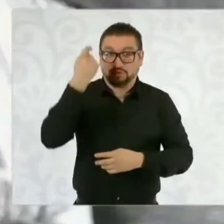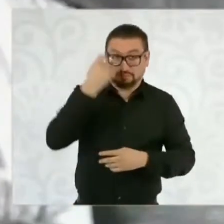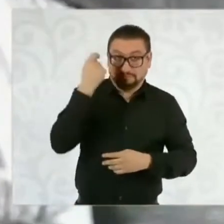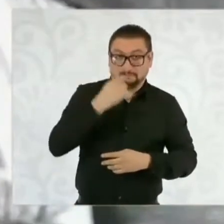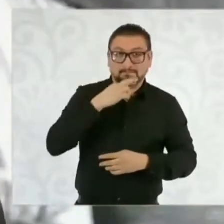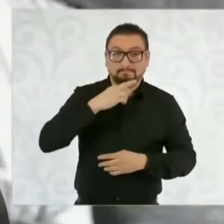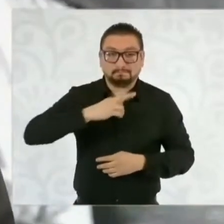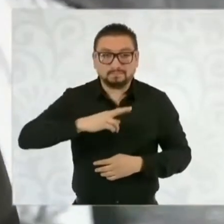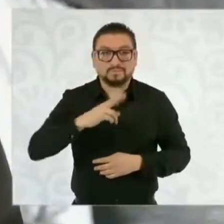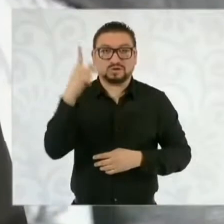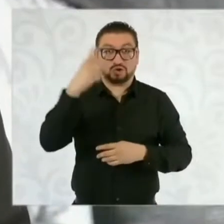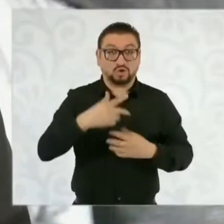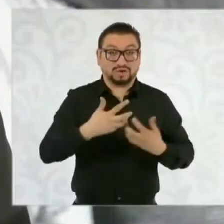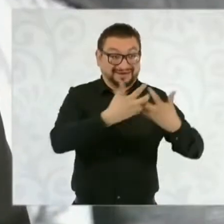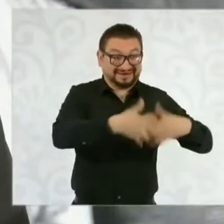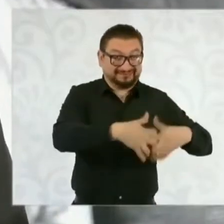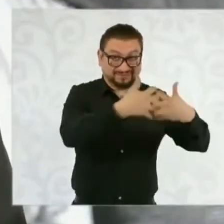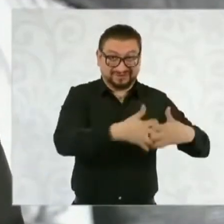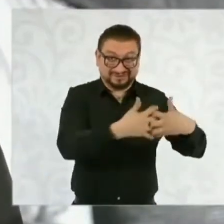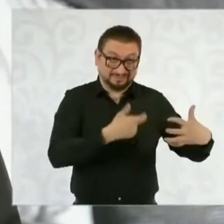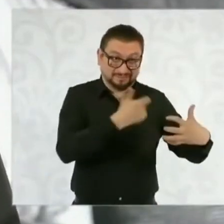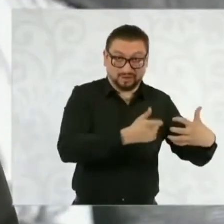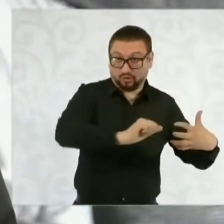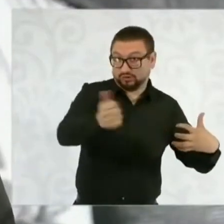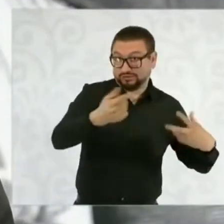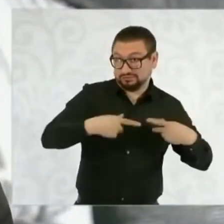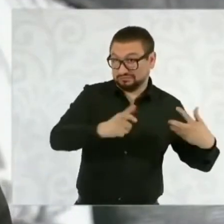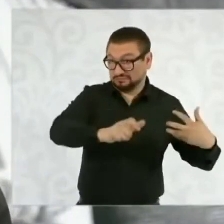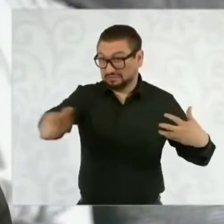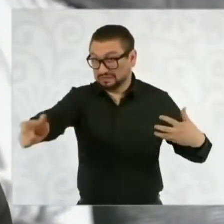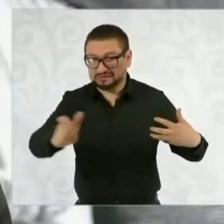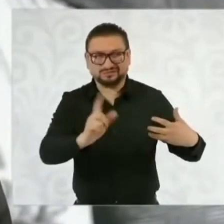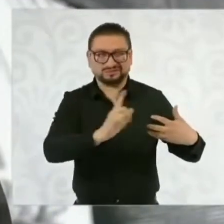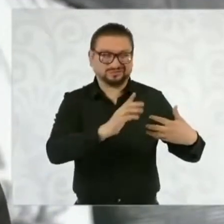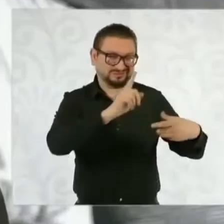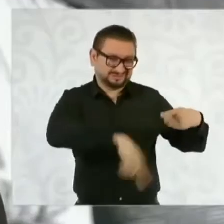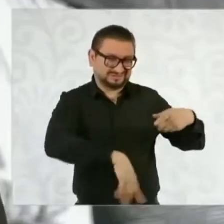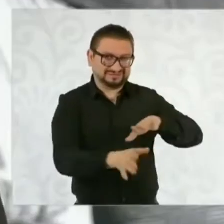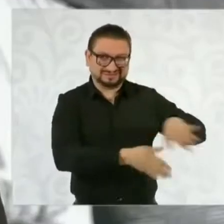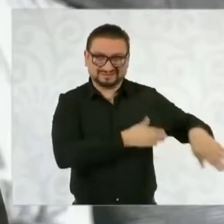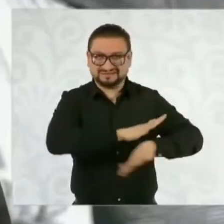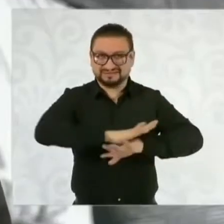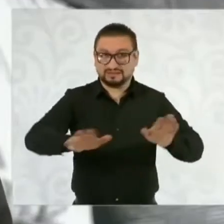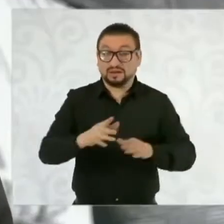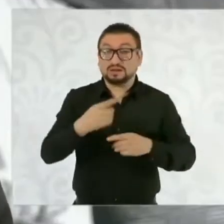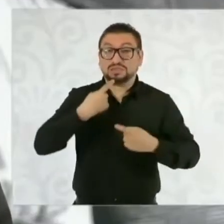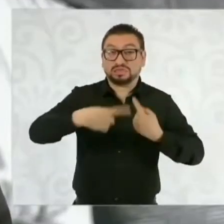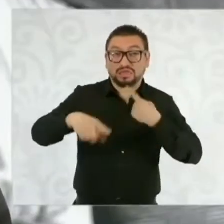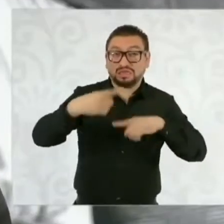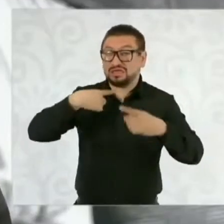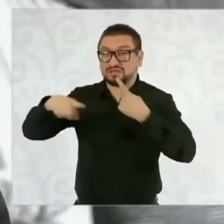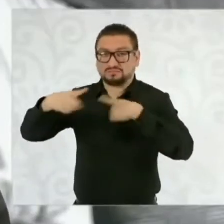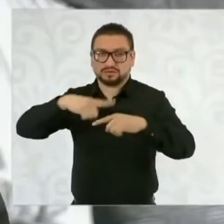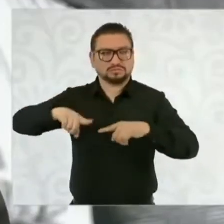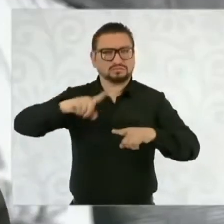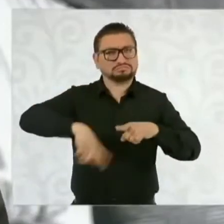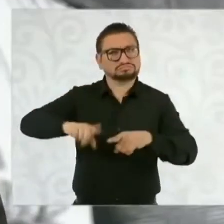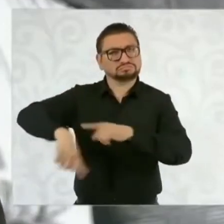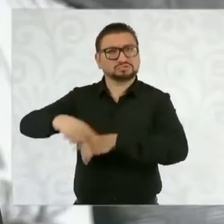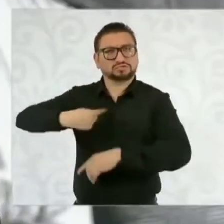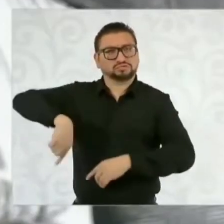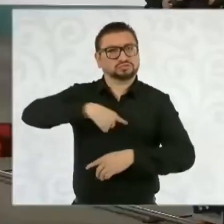se acabó con el outsourcing, se concluyó con una serie de demandas que tenemos y que teníamos los